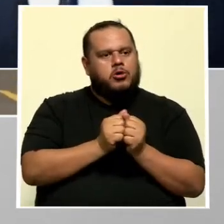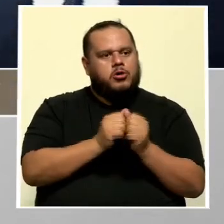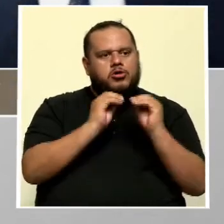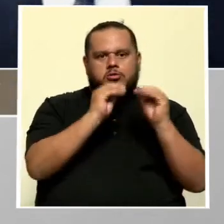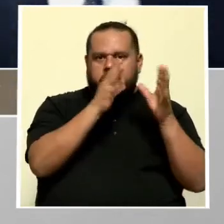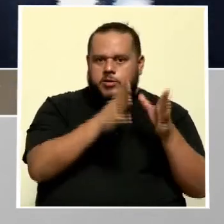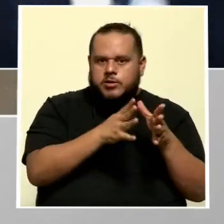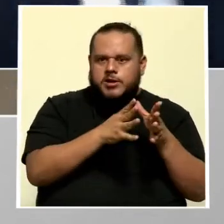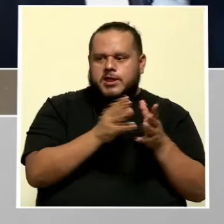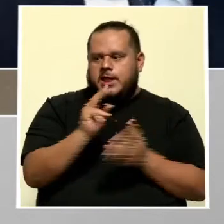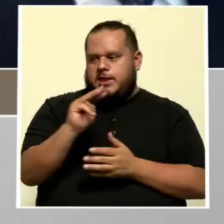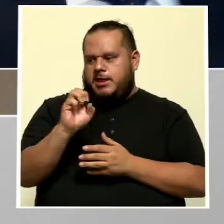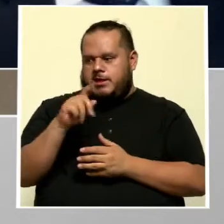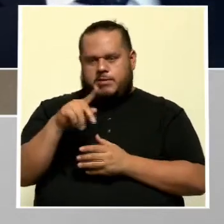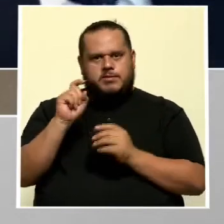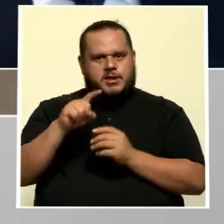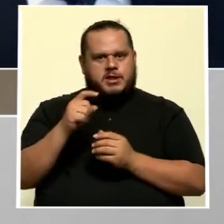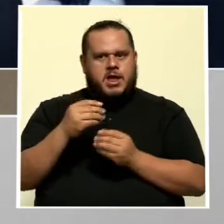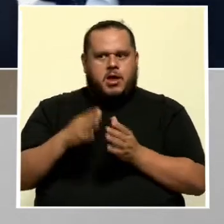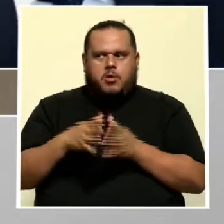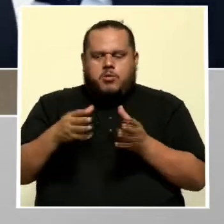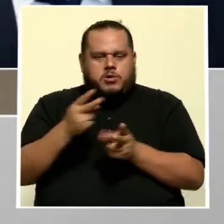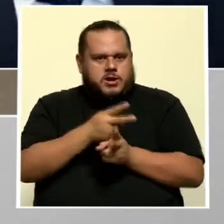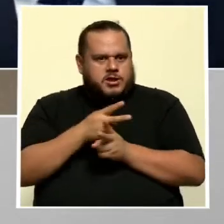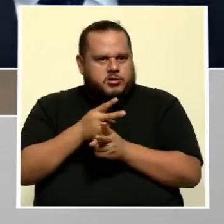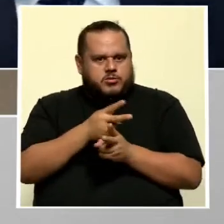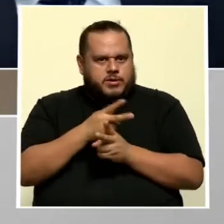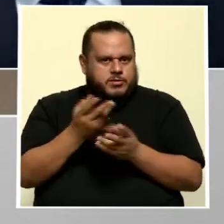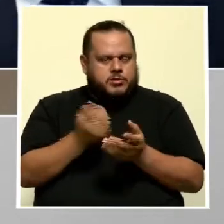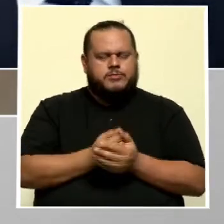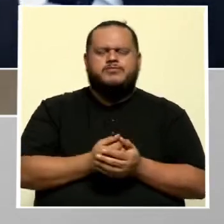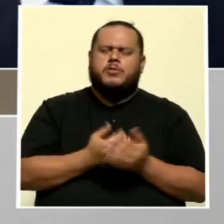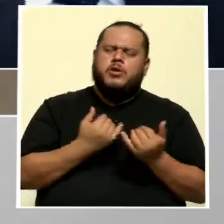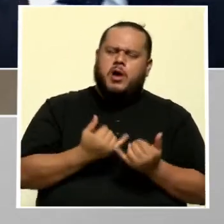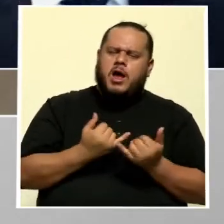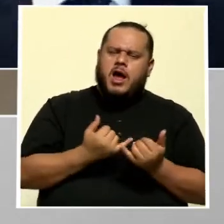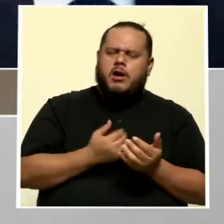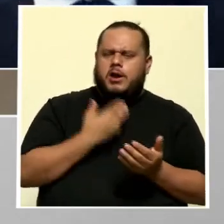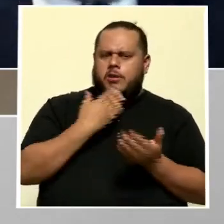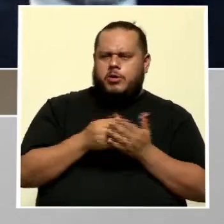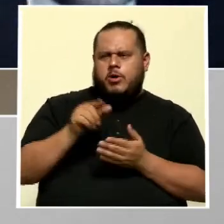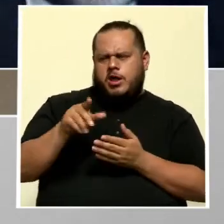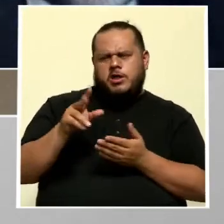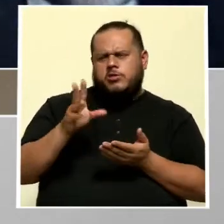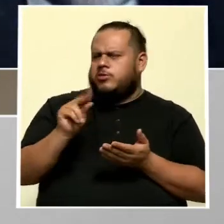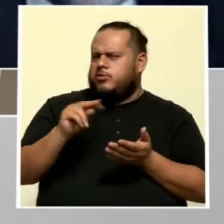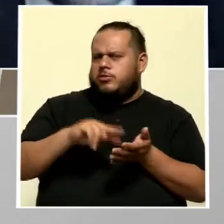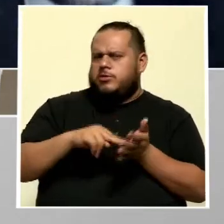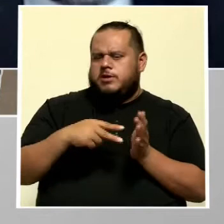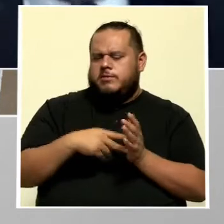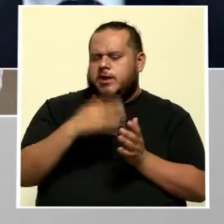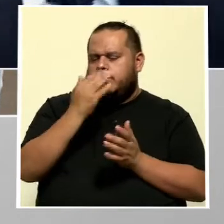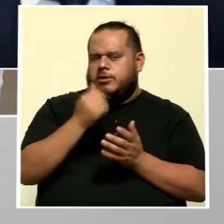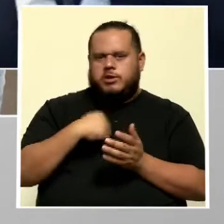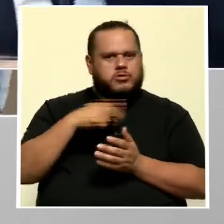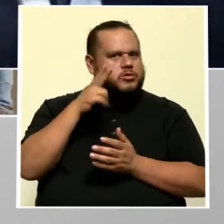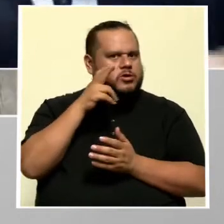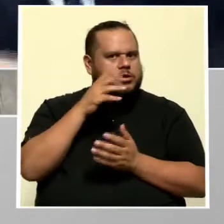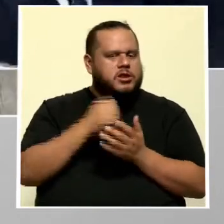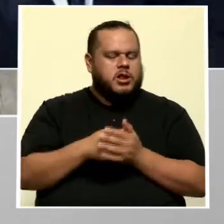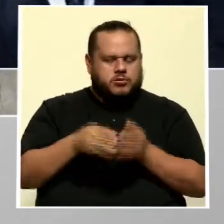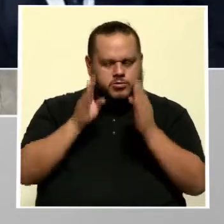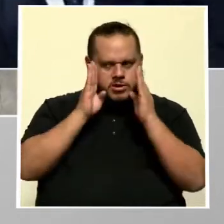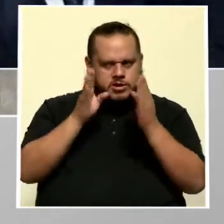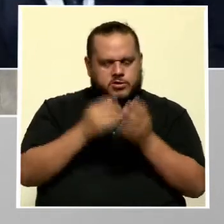que tendría que ser es un gran supervisor. Ahora, don Federico, esto no significaría, porque estoy escuchándolo con